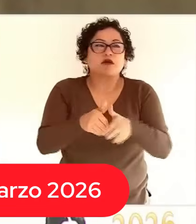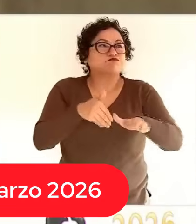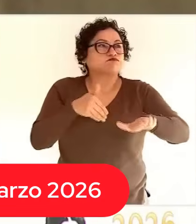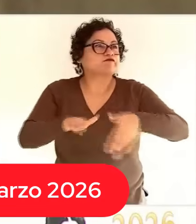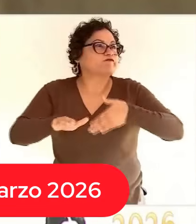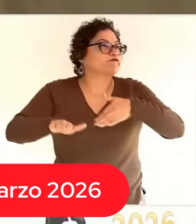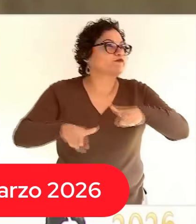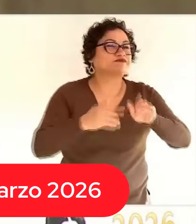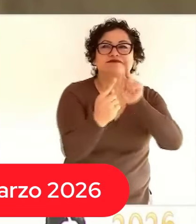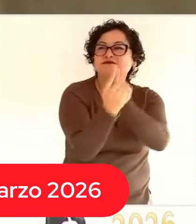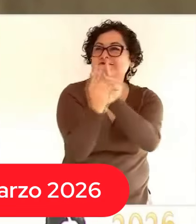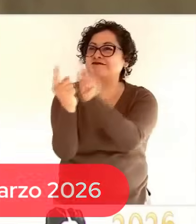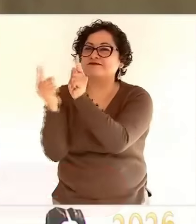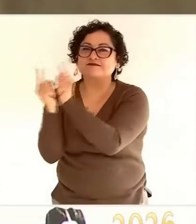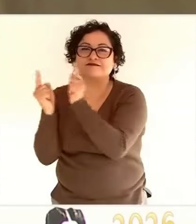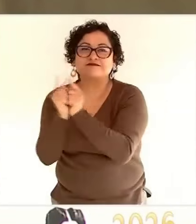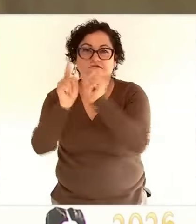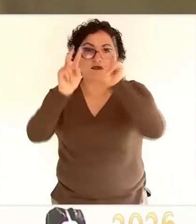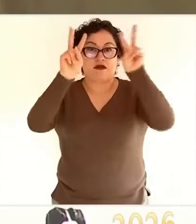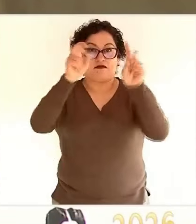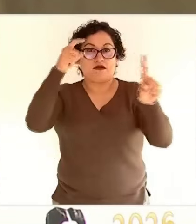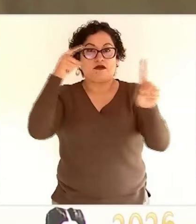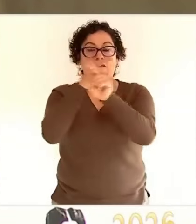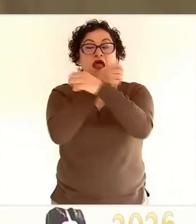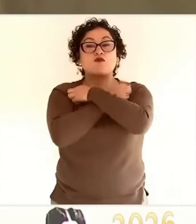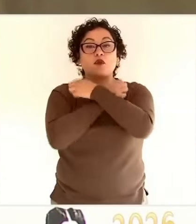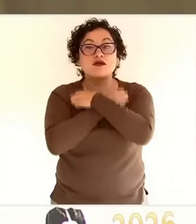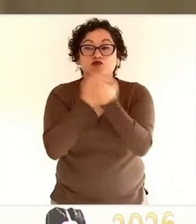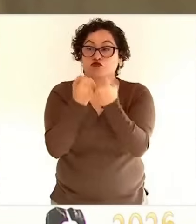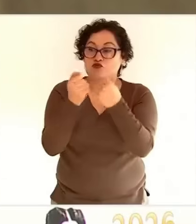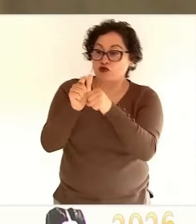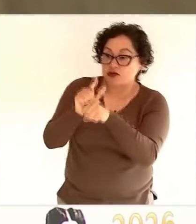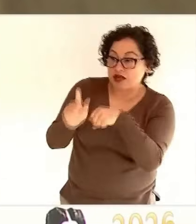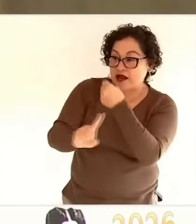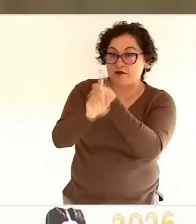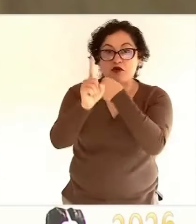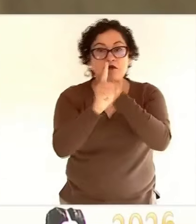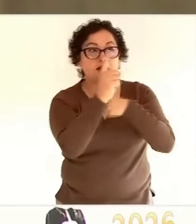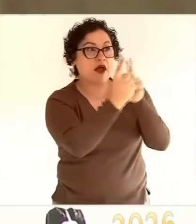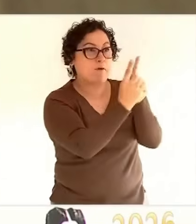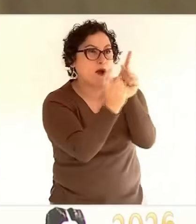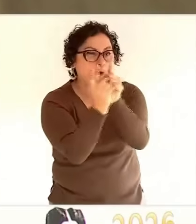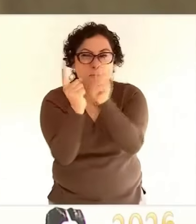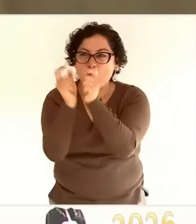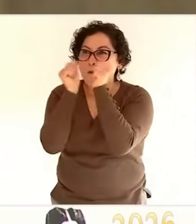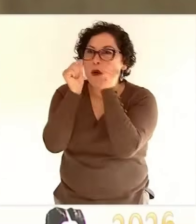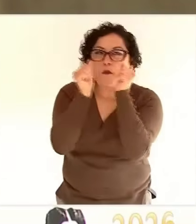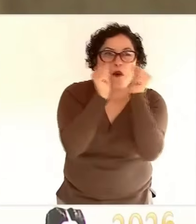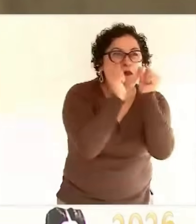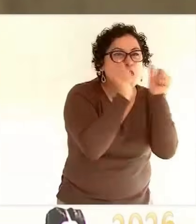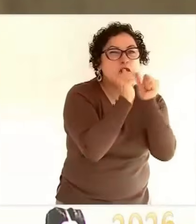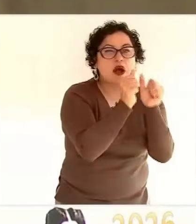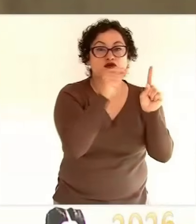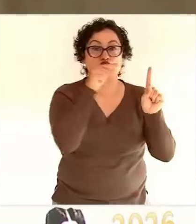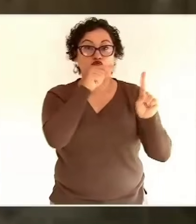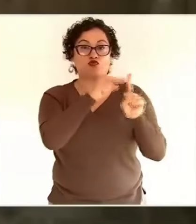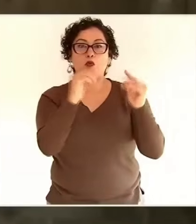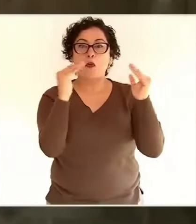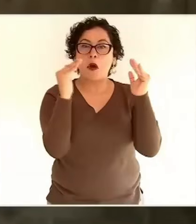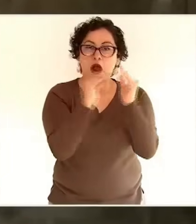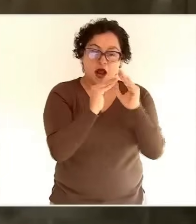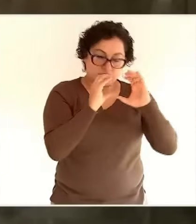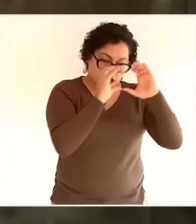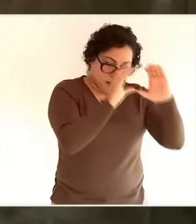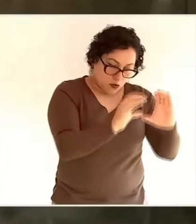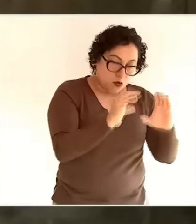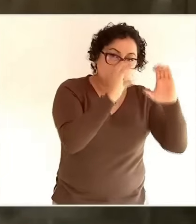apoyando las causas educativas y sociales, viviendo con sobriedad, cultivando su hogar y cuidando a